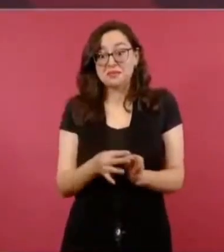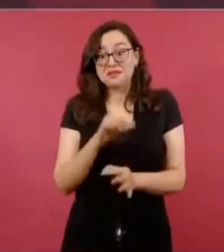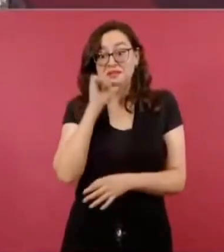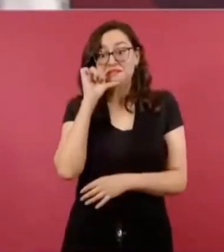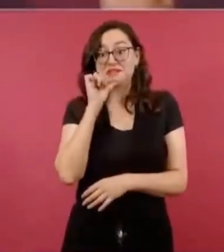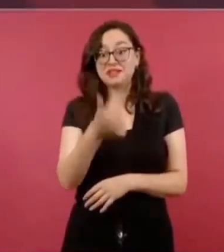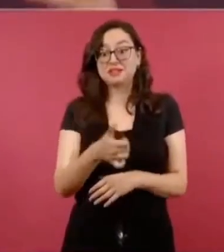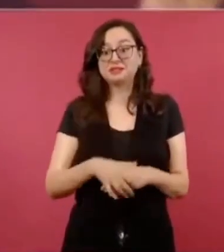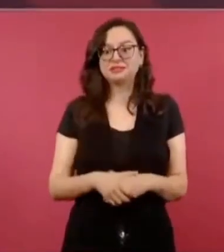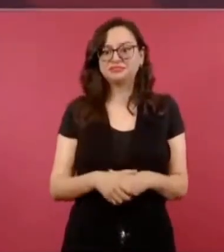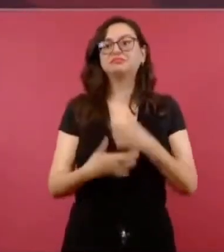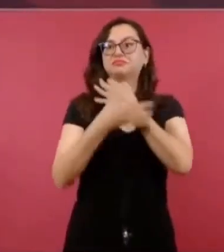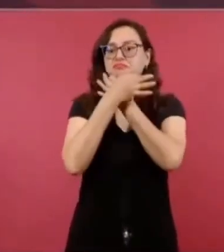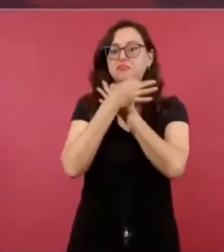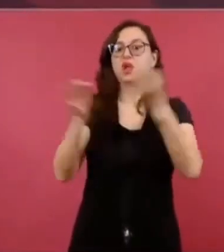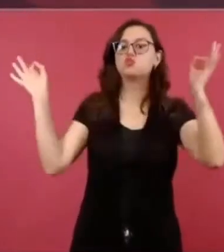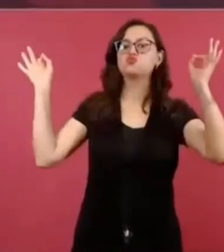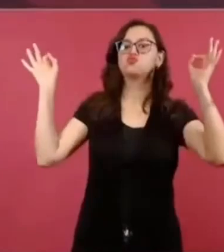Sale la nota,